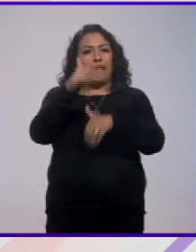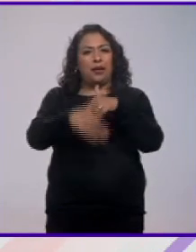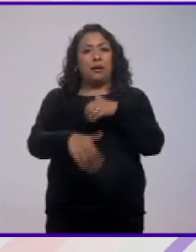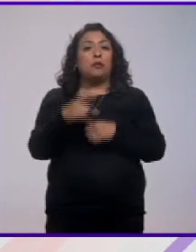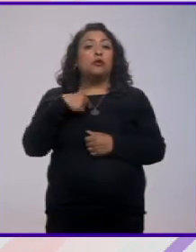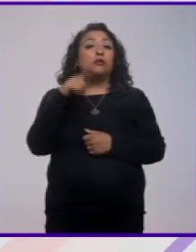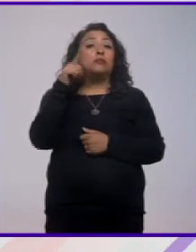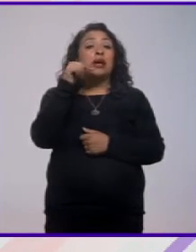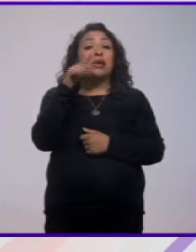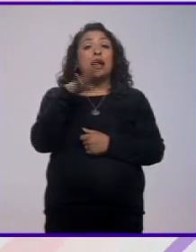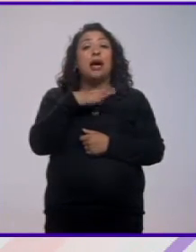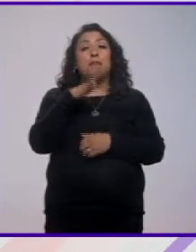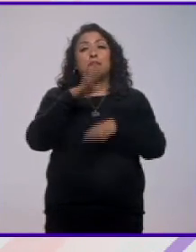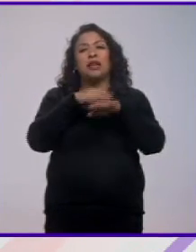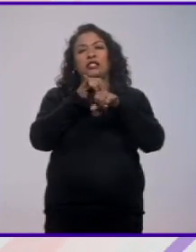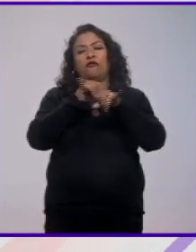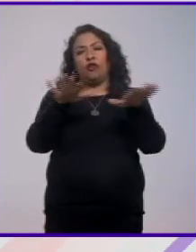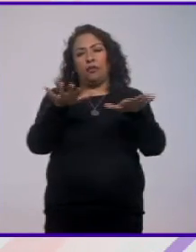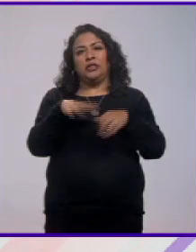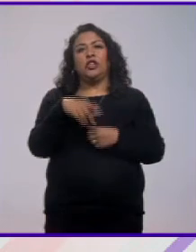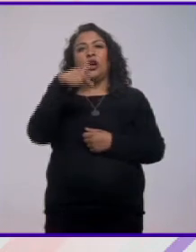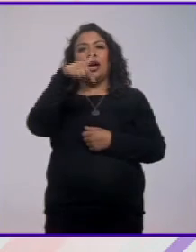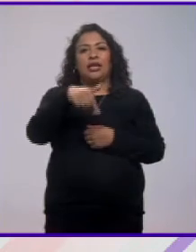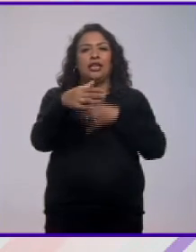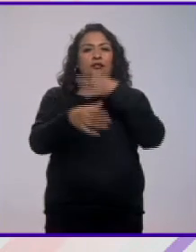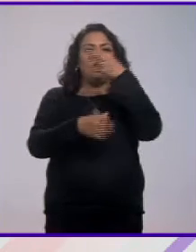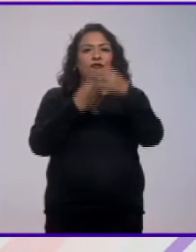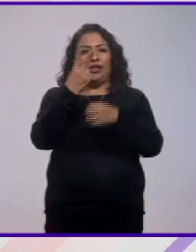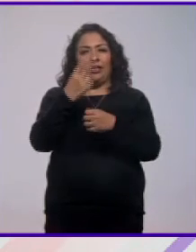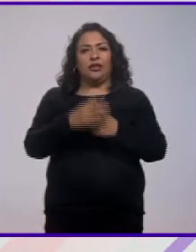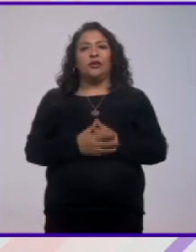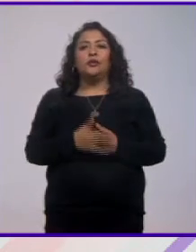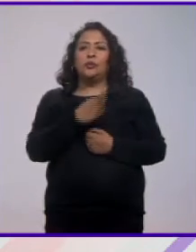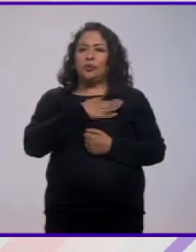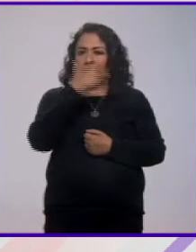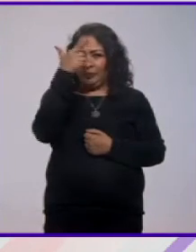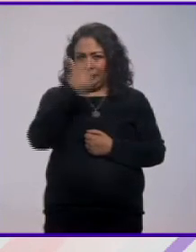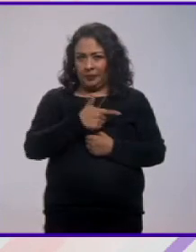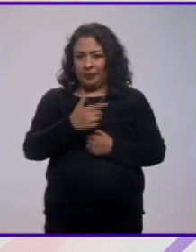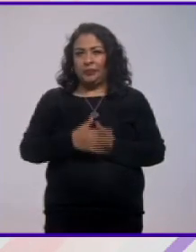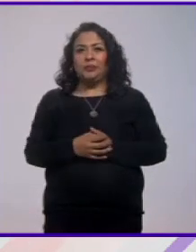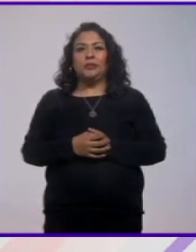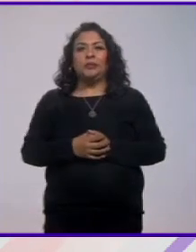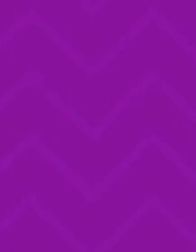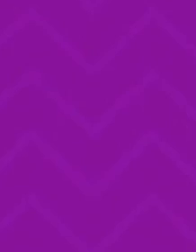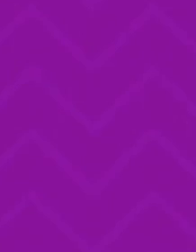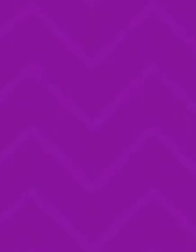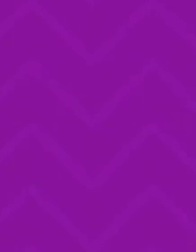despedimos, pero mañana tendremos mucha más información aquí en Noticias 22. Muy buenas noches.